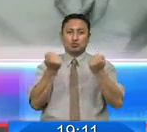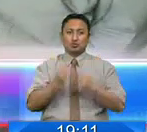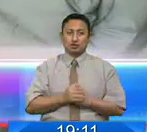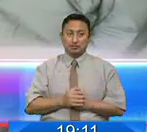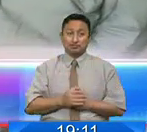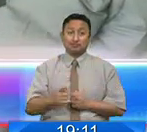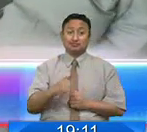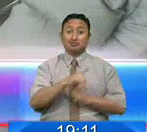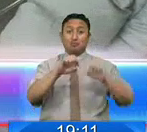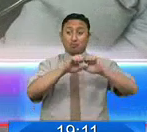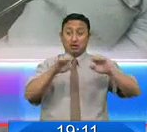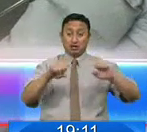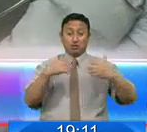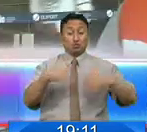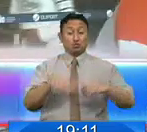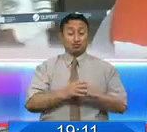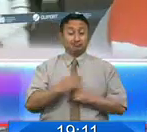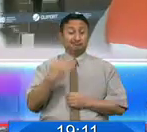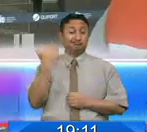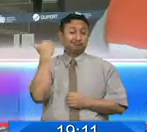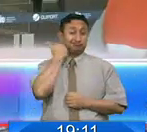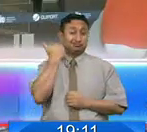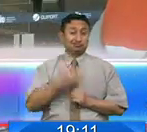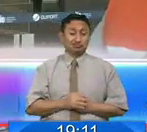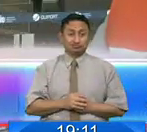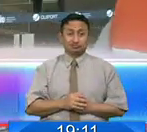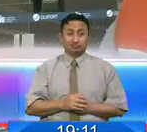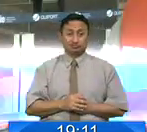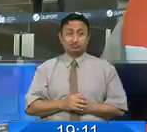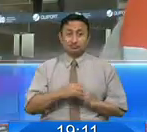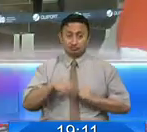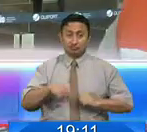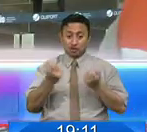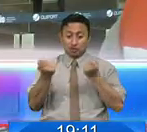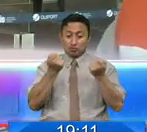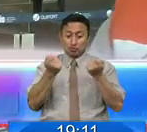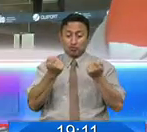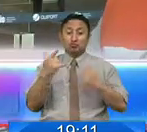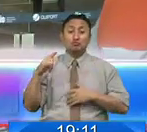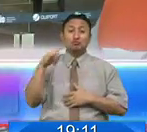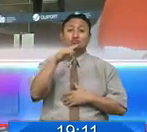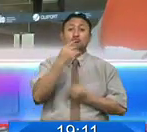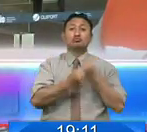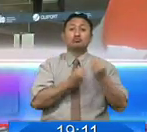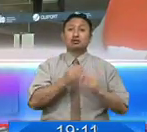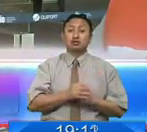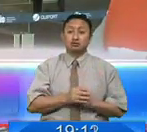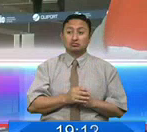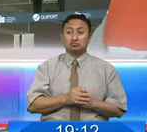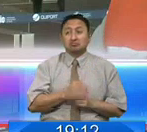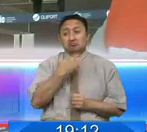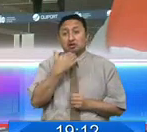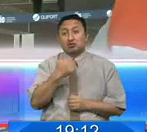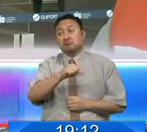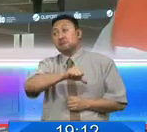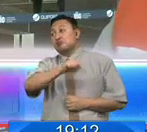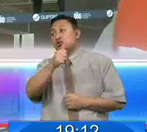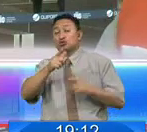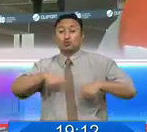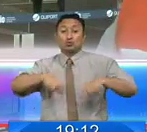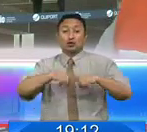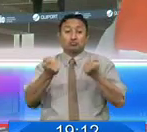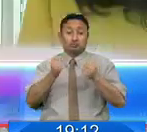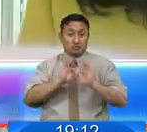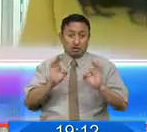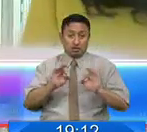perjudicial para dichas aerolíneas y saber que hay un mercado regulado pues las aerolíneas muy probablemente prefieran irse a mercados que no tienen que